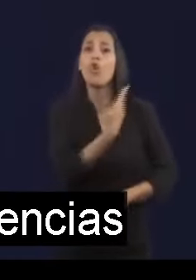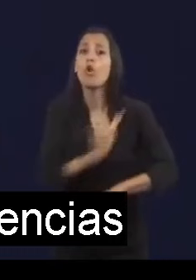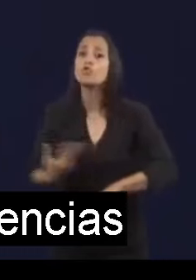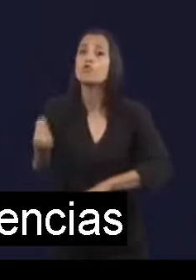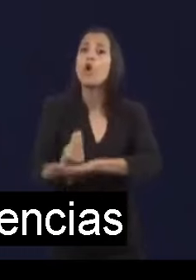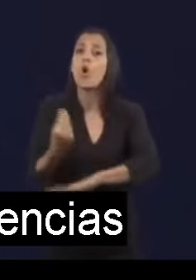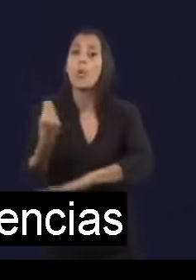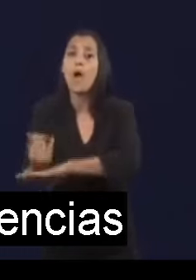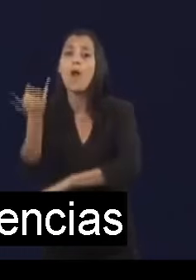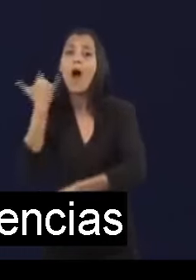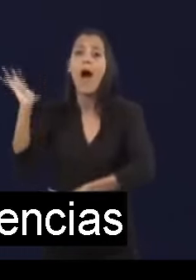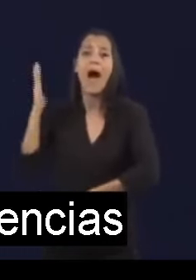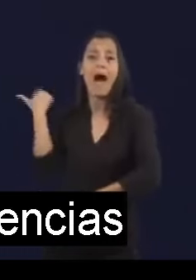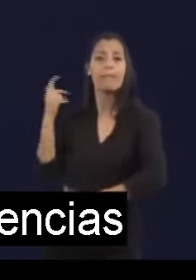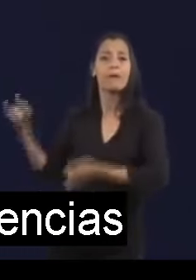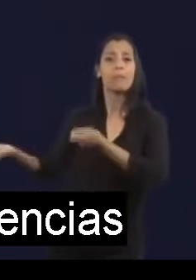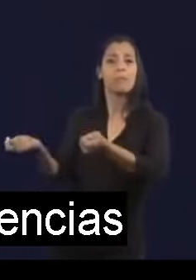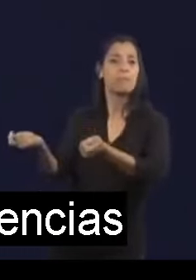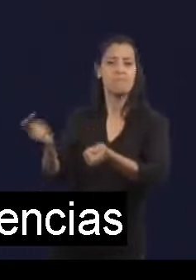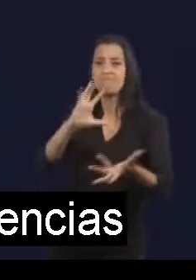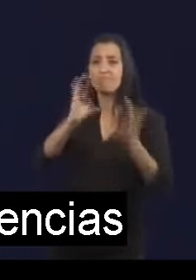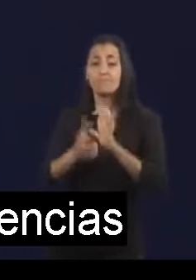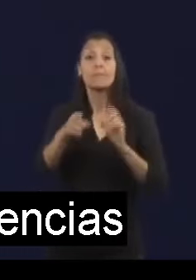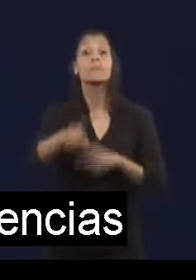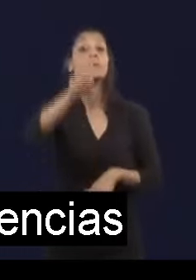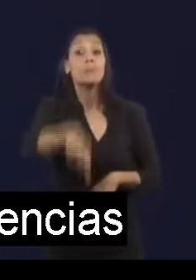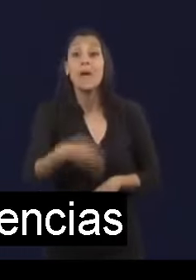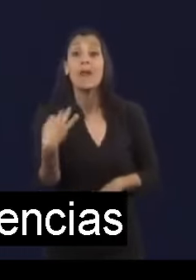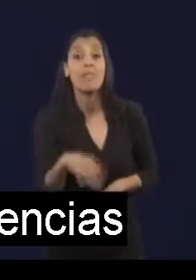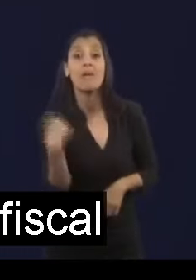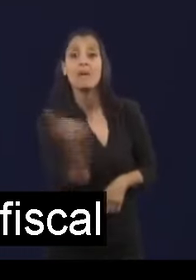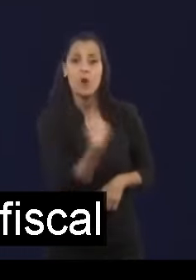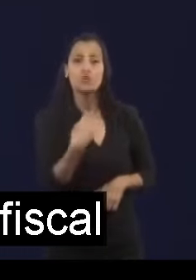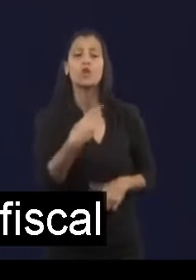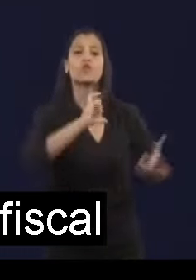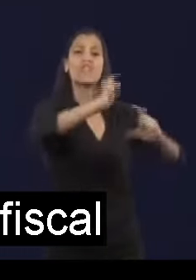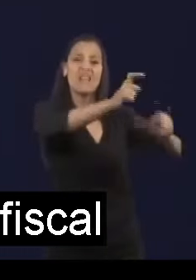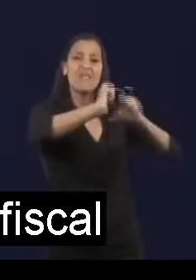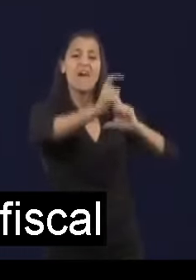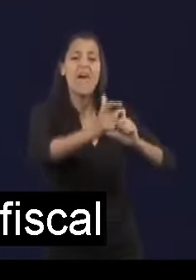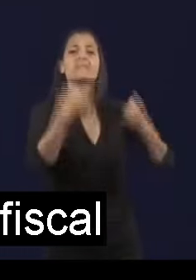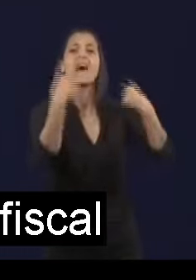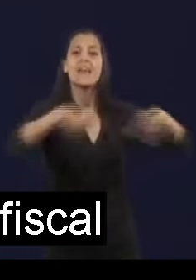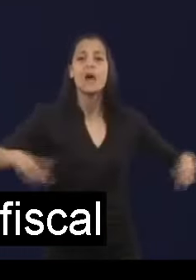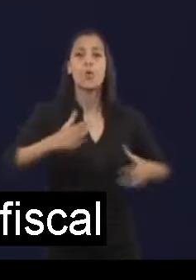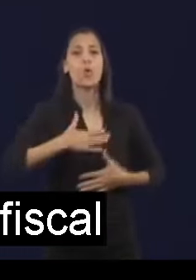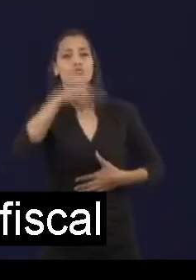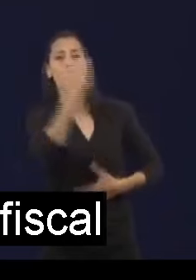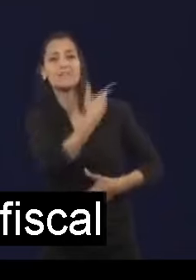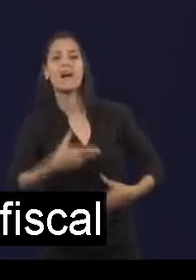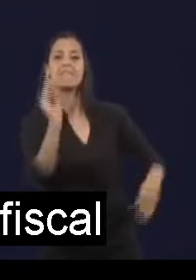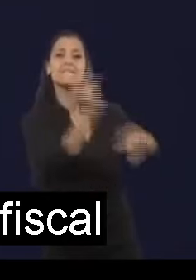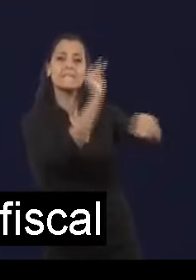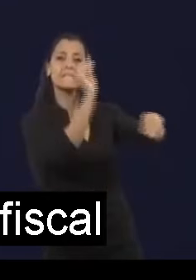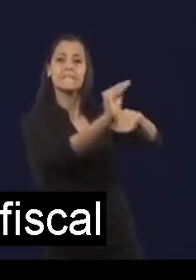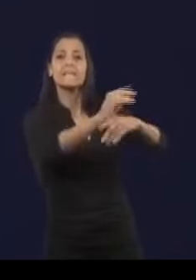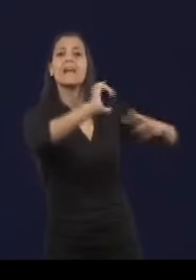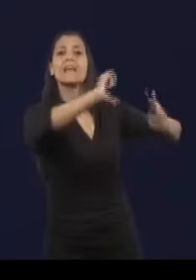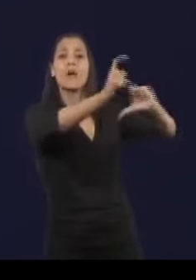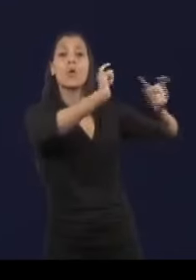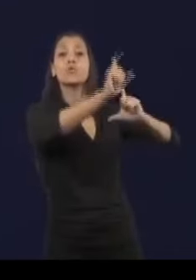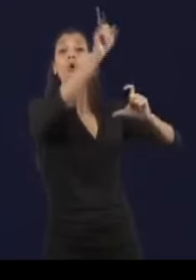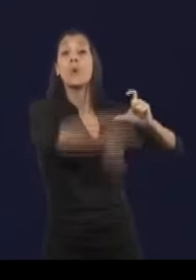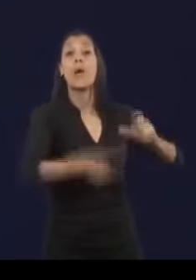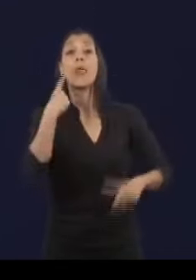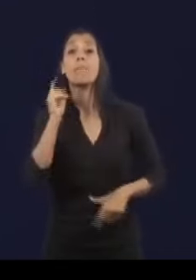populistas lo que provoca la necesidad de efectuar constantes transferencias de recursos públicos que ponen en riesgo la sostenibilidad